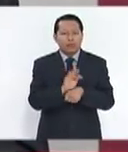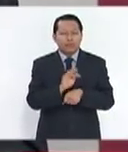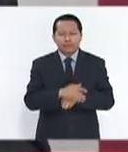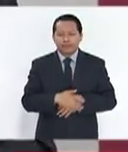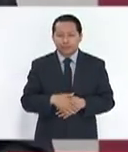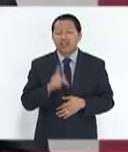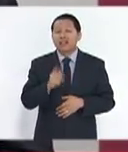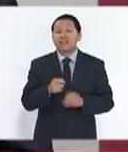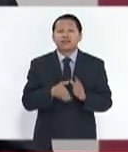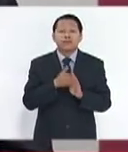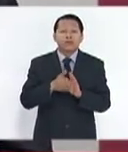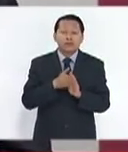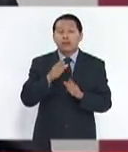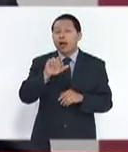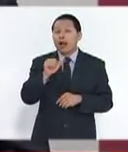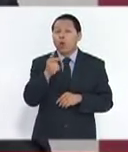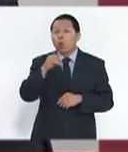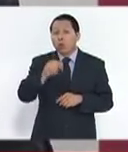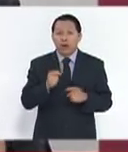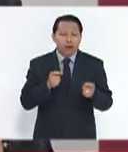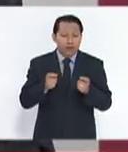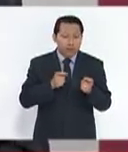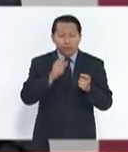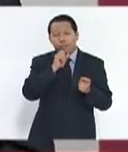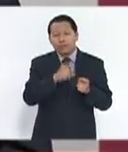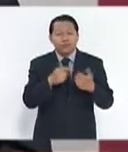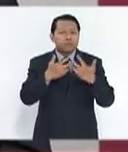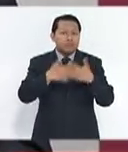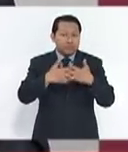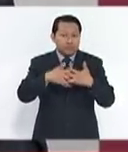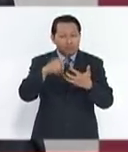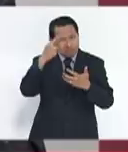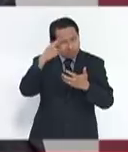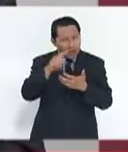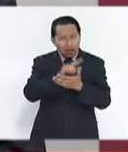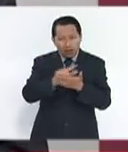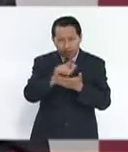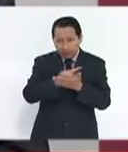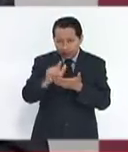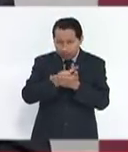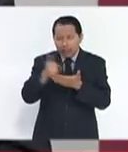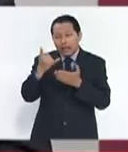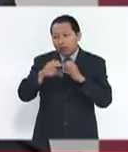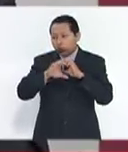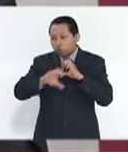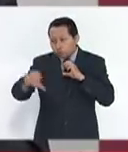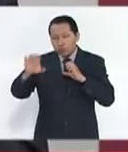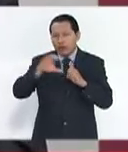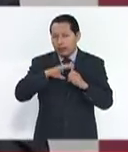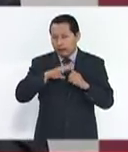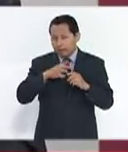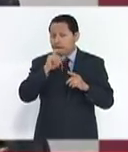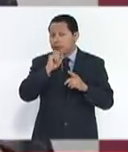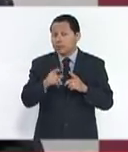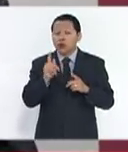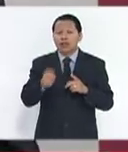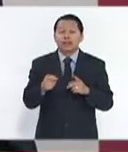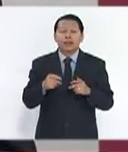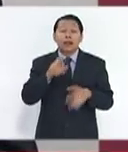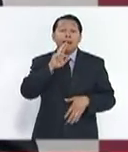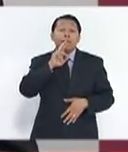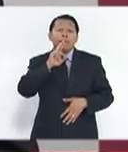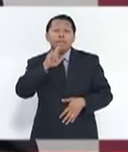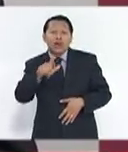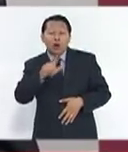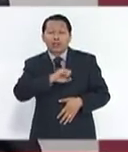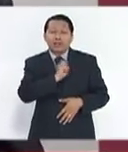La construcción de lagunas de regulación, plantas de tratamiento y túneles emisores permitirán ofrecer mejores